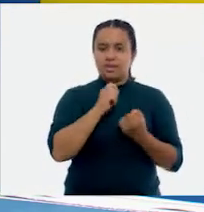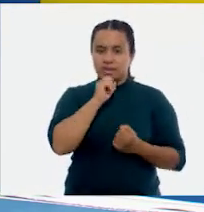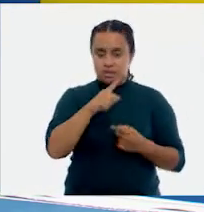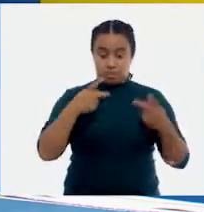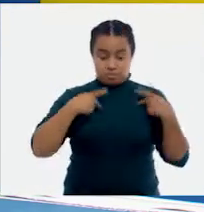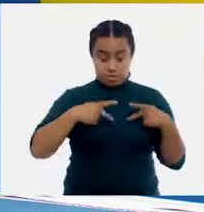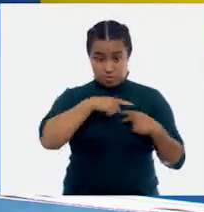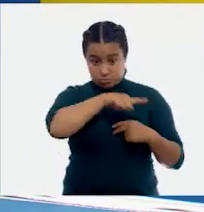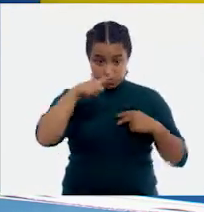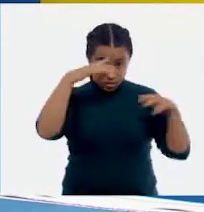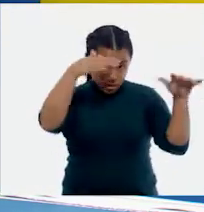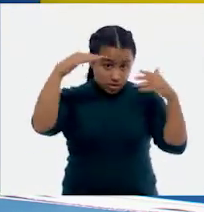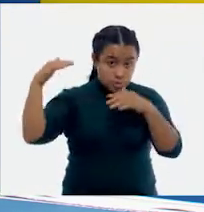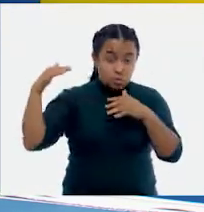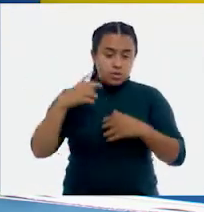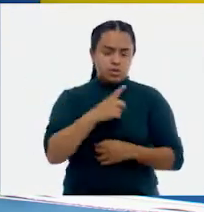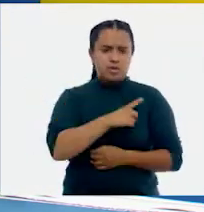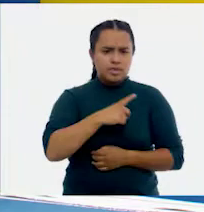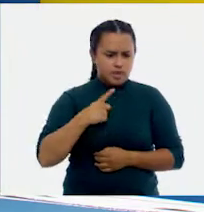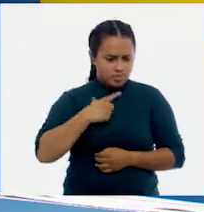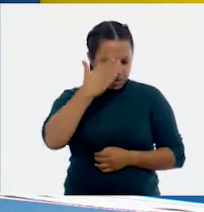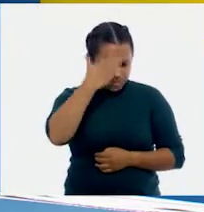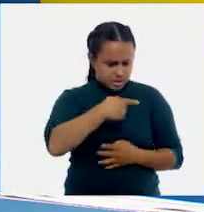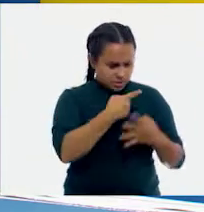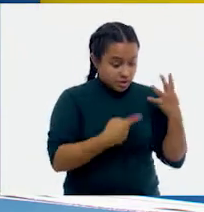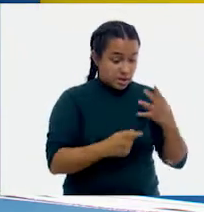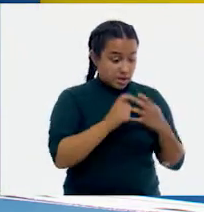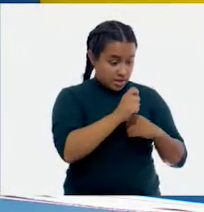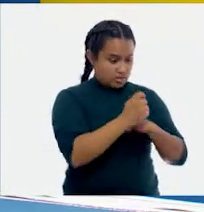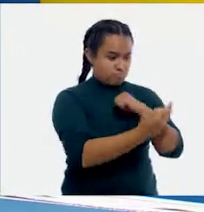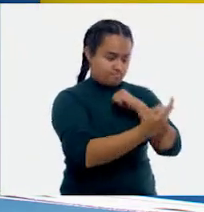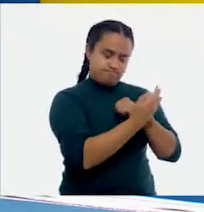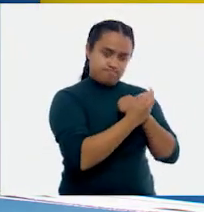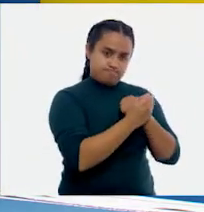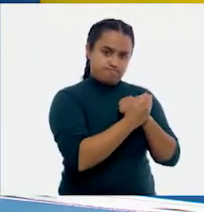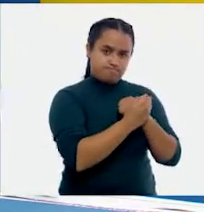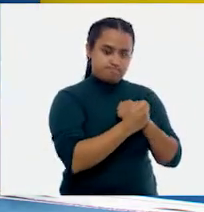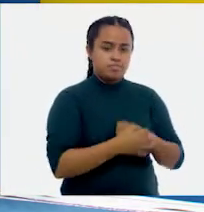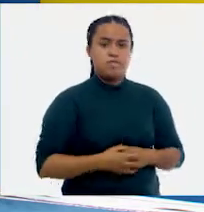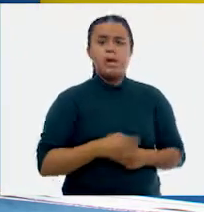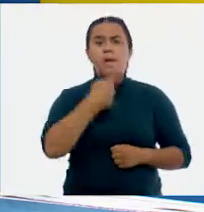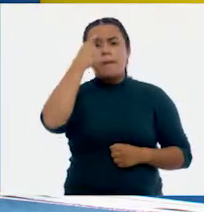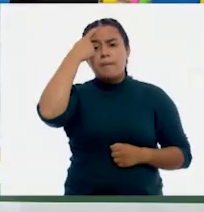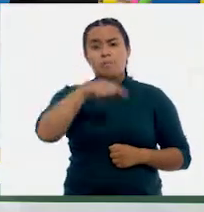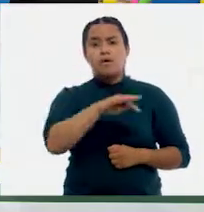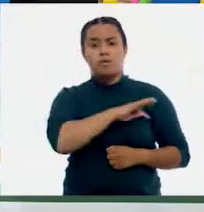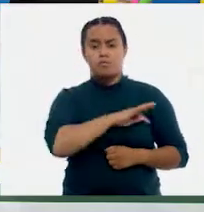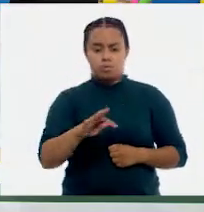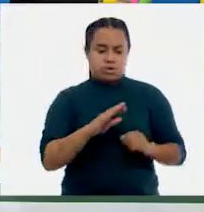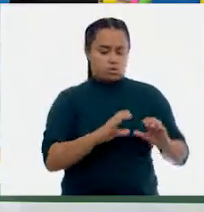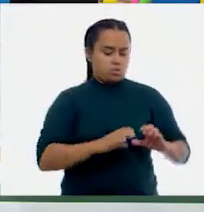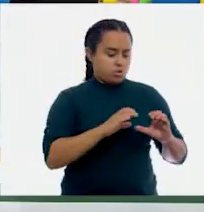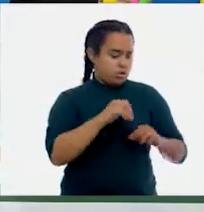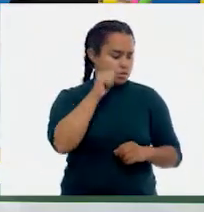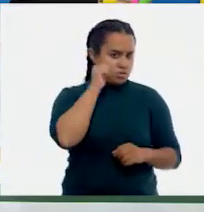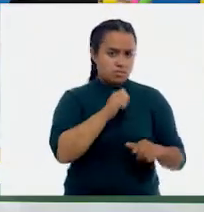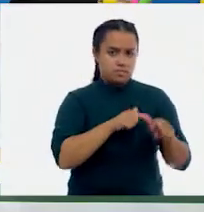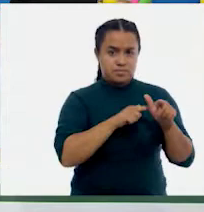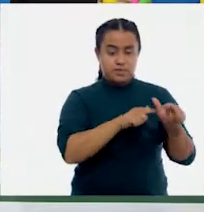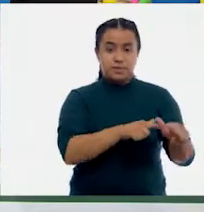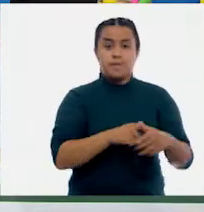personas adultas debemos conocer todos los beneficios que aporta un ecosistema para así poder cuidarlo siempre.